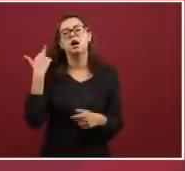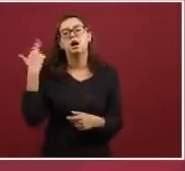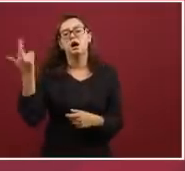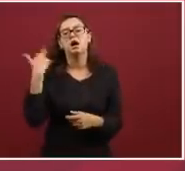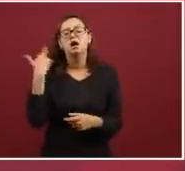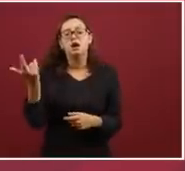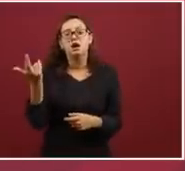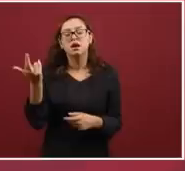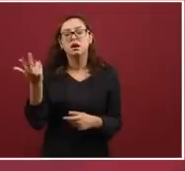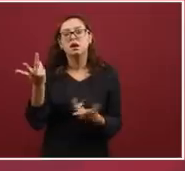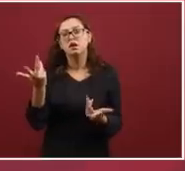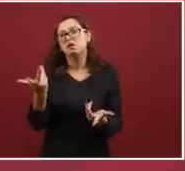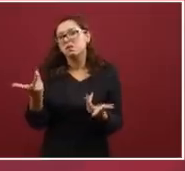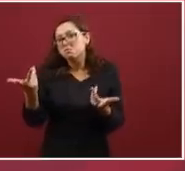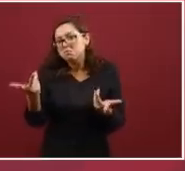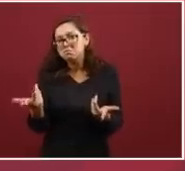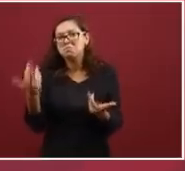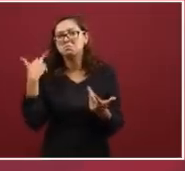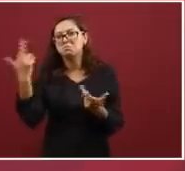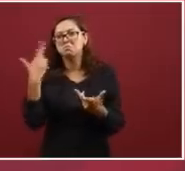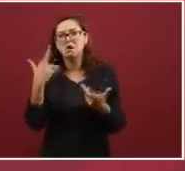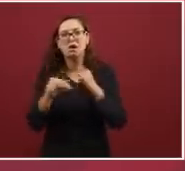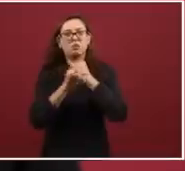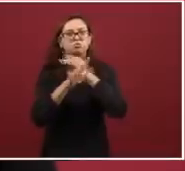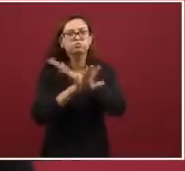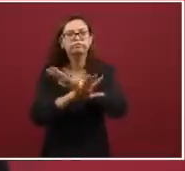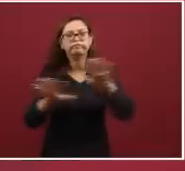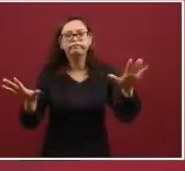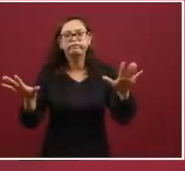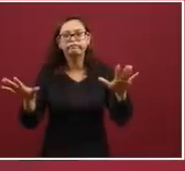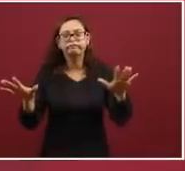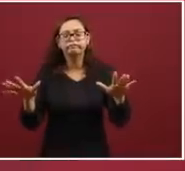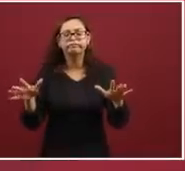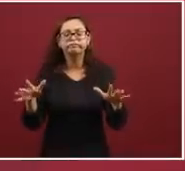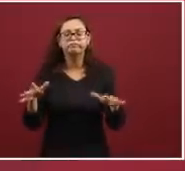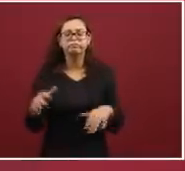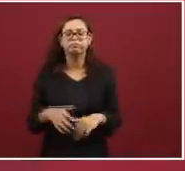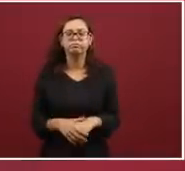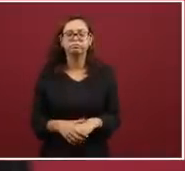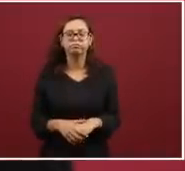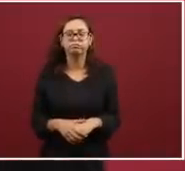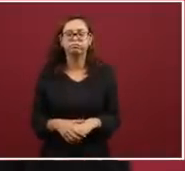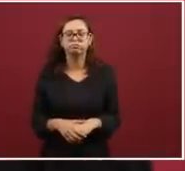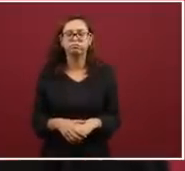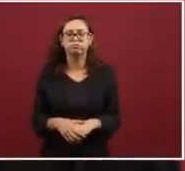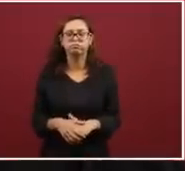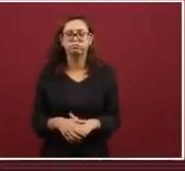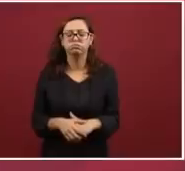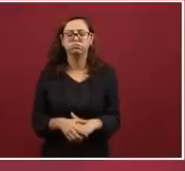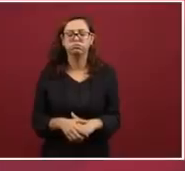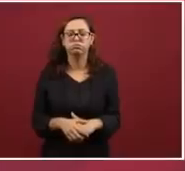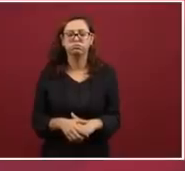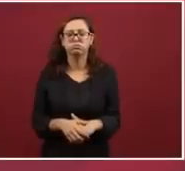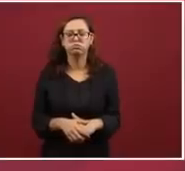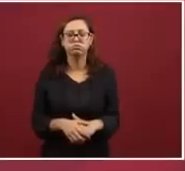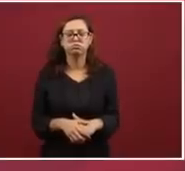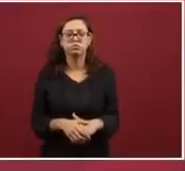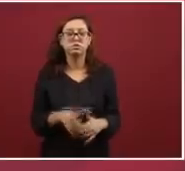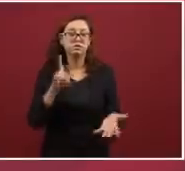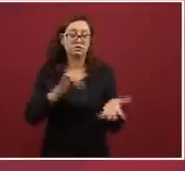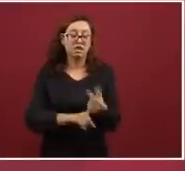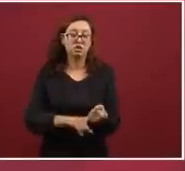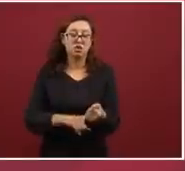una cadena de radio, está vendiendo estaciones y